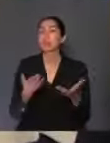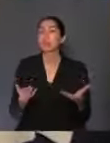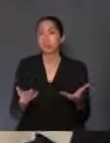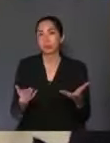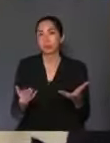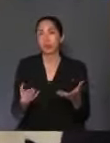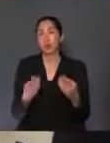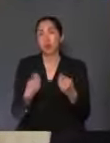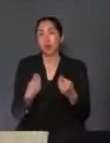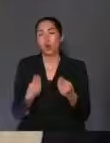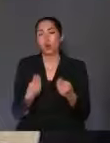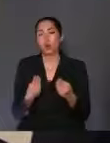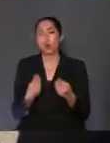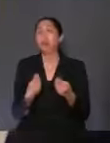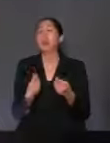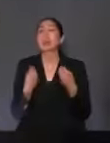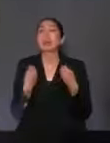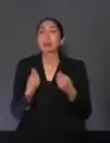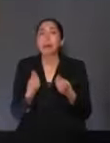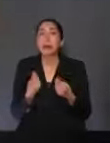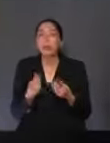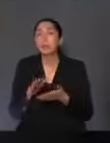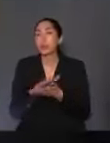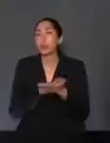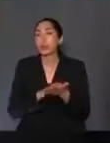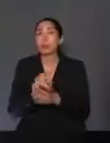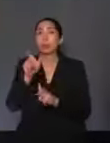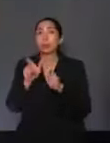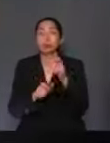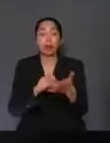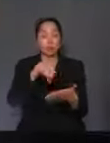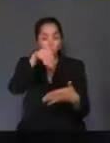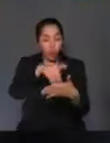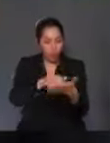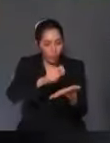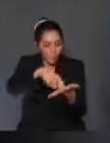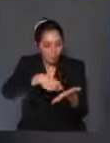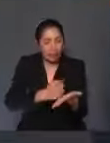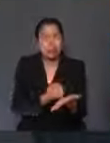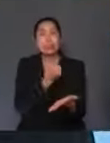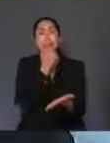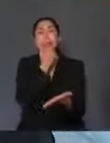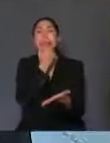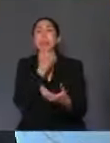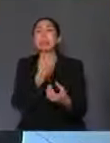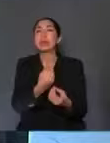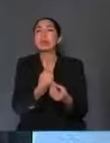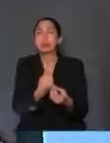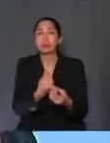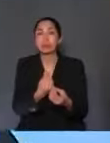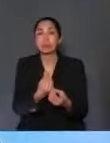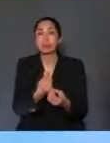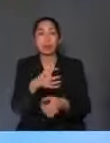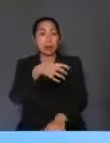Orrego acá, ¿qué pasa, Chantal, si la gente se equivoca? Exacto, y puede pasar no solamente en la región metropolitana en donde está